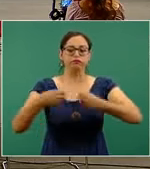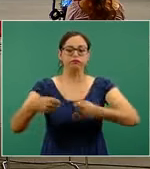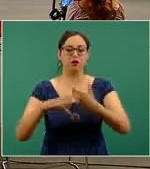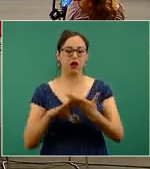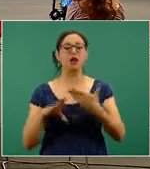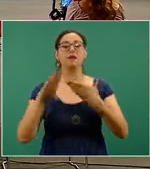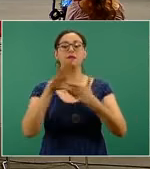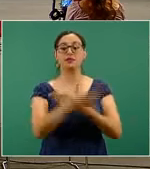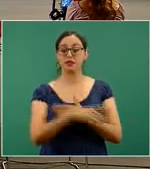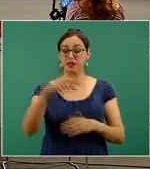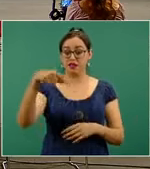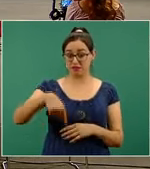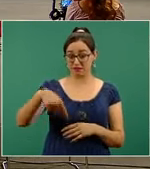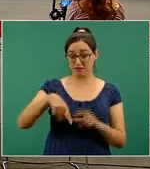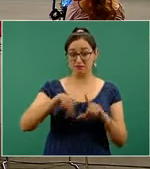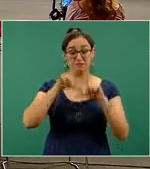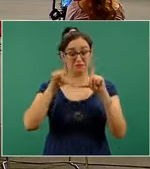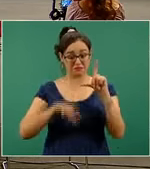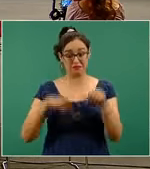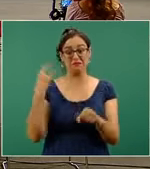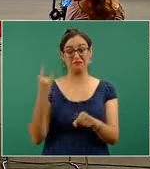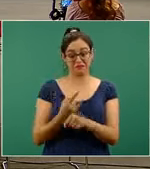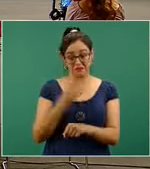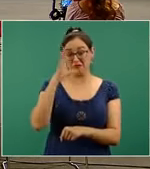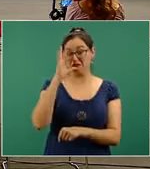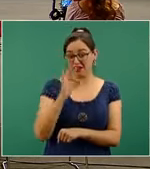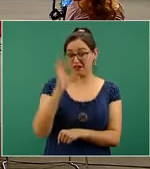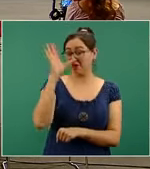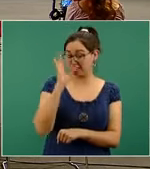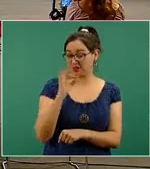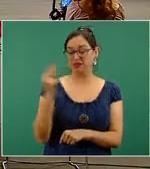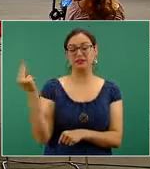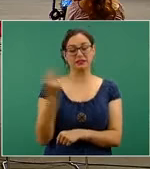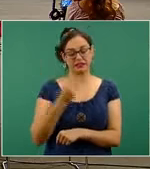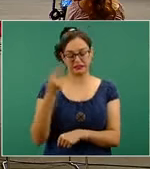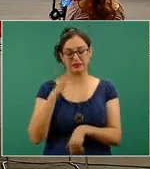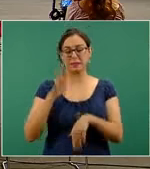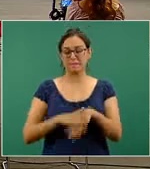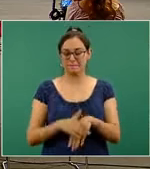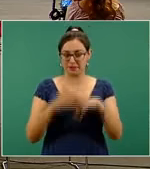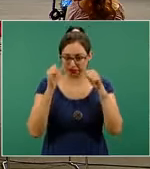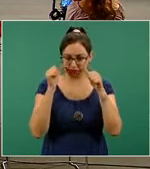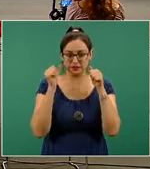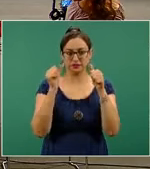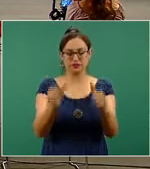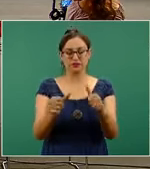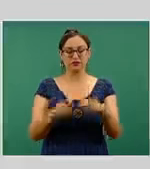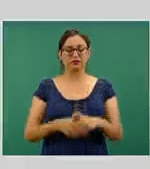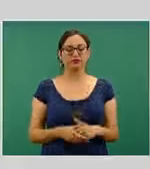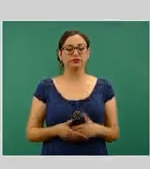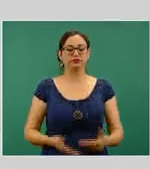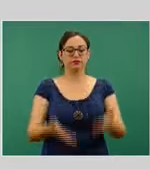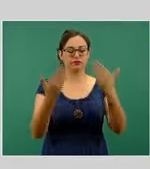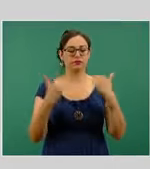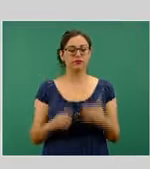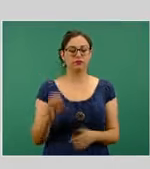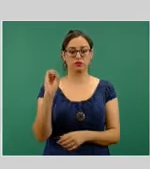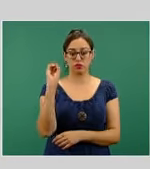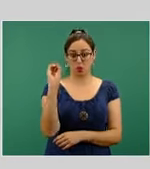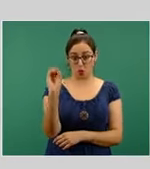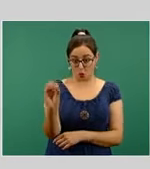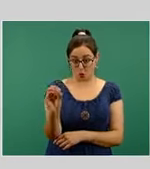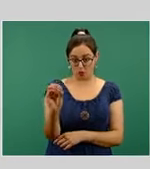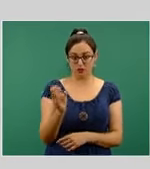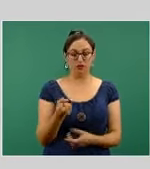los años aquí en México y el cual se tiene que regular. La siguiente, por favor. Luego viene la O, que es de observar